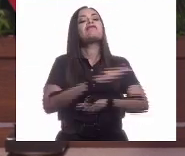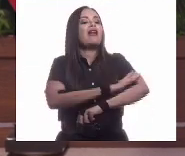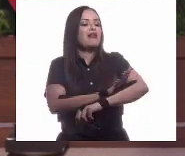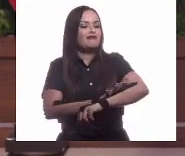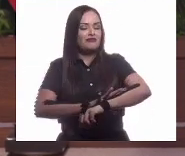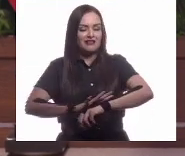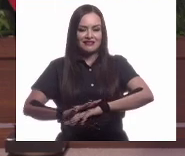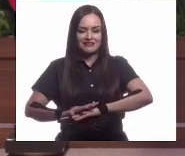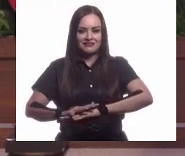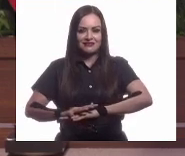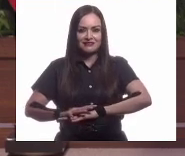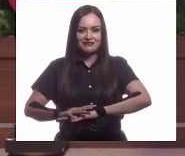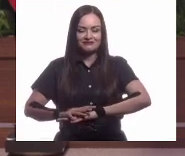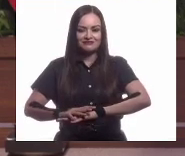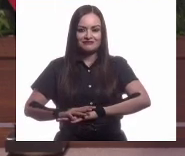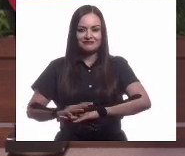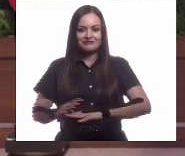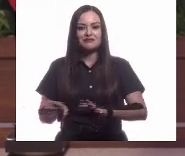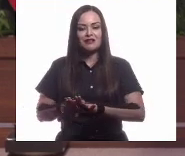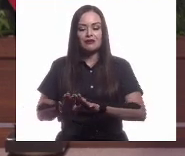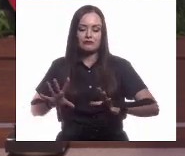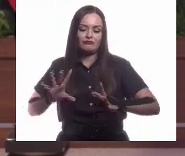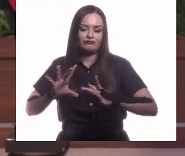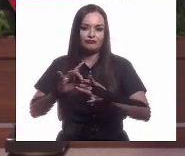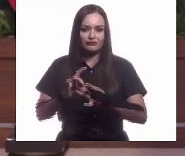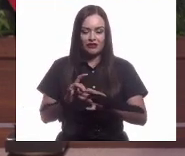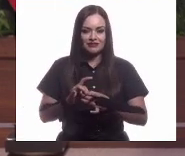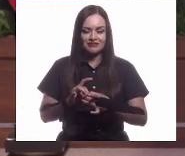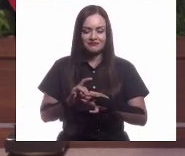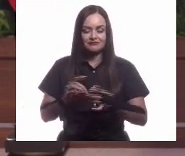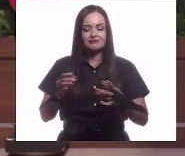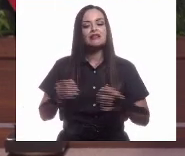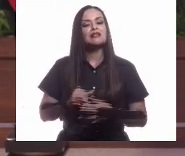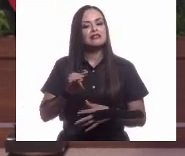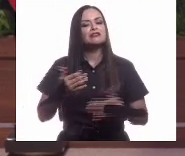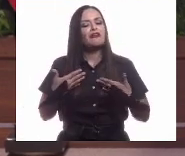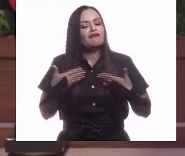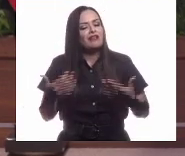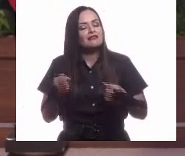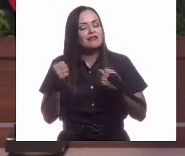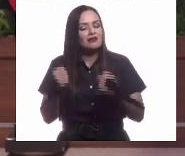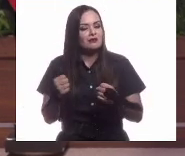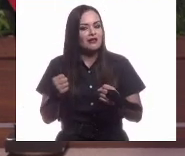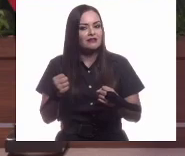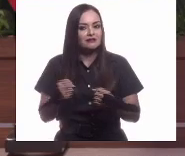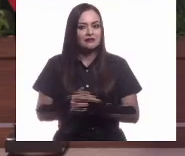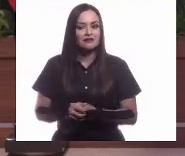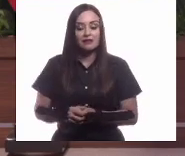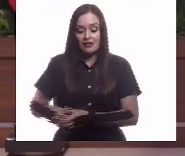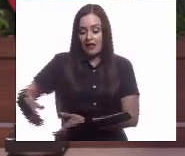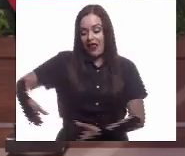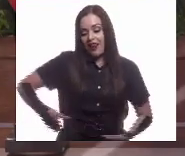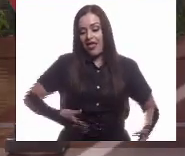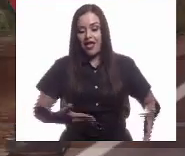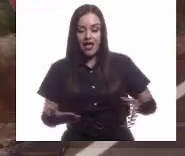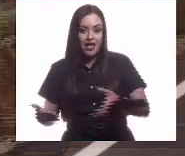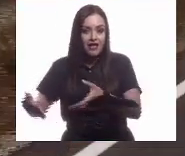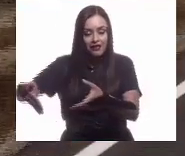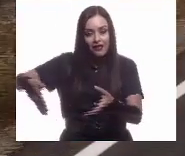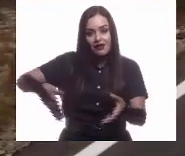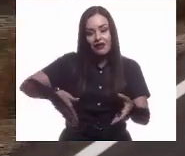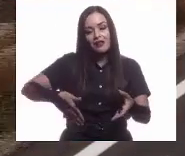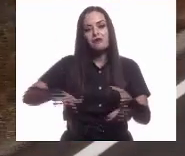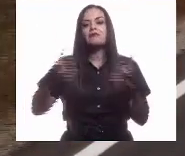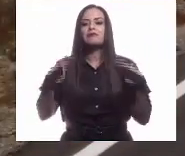La extensión territorial demanda una interconexión eficiente, segura y accesible. Las conexiones carreteras nos facilitan el desplazamiento